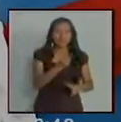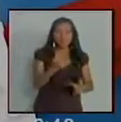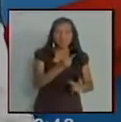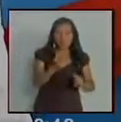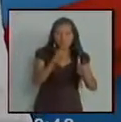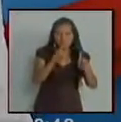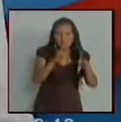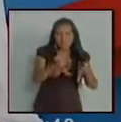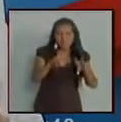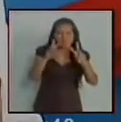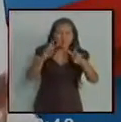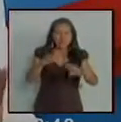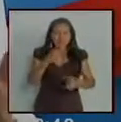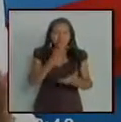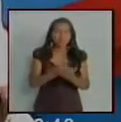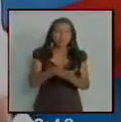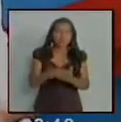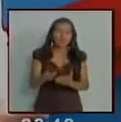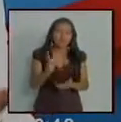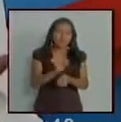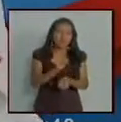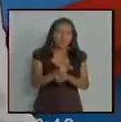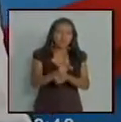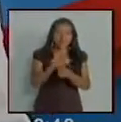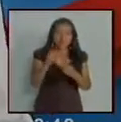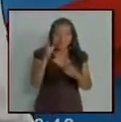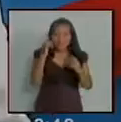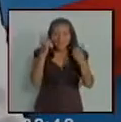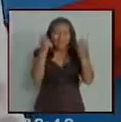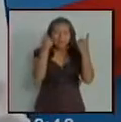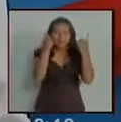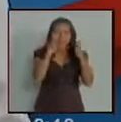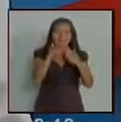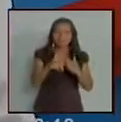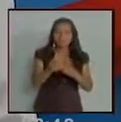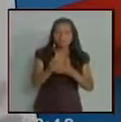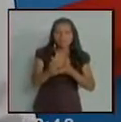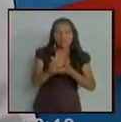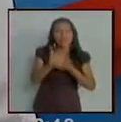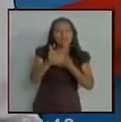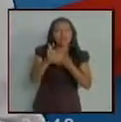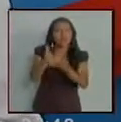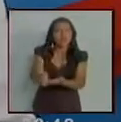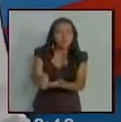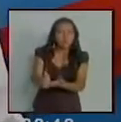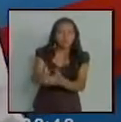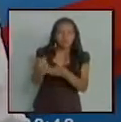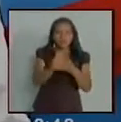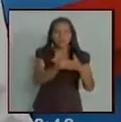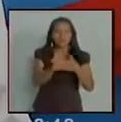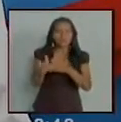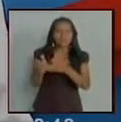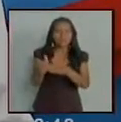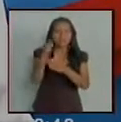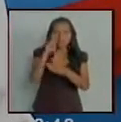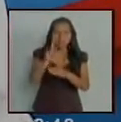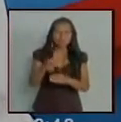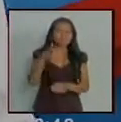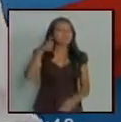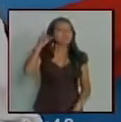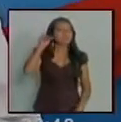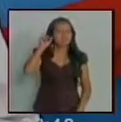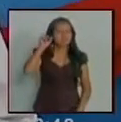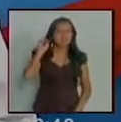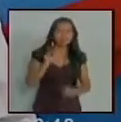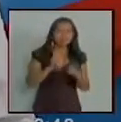ya nos da una posibilidad para poder orientar el tipo de audífono que esta persona necesita. Pero resulta que nuestro medio, o sea,